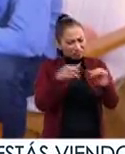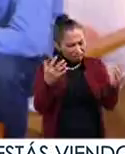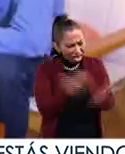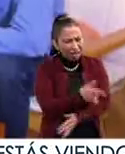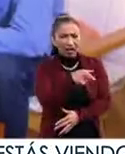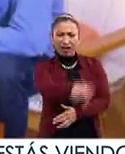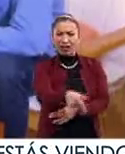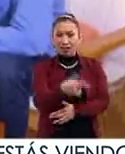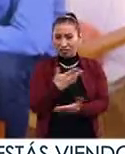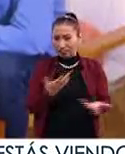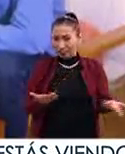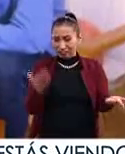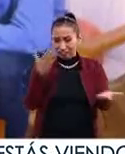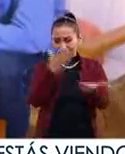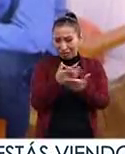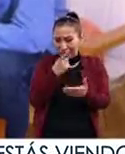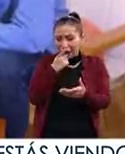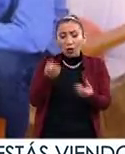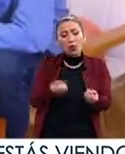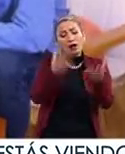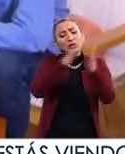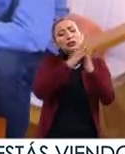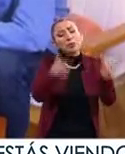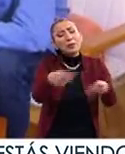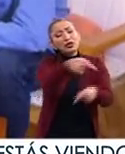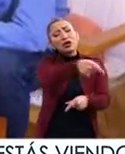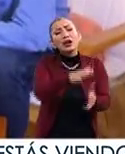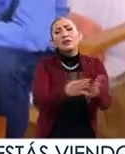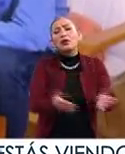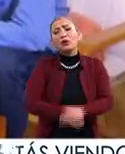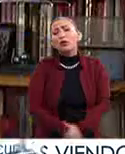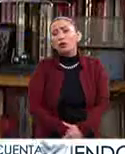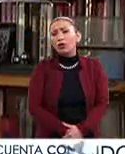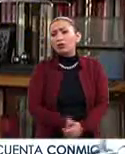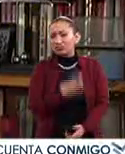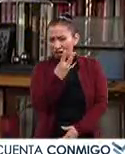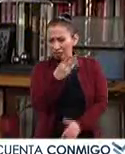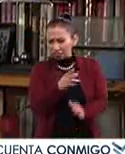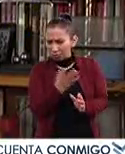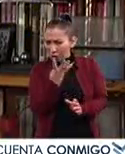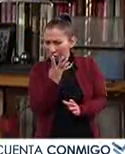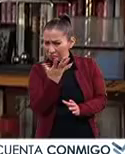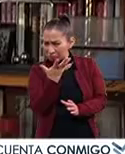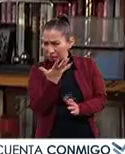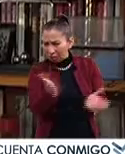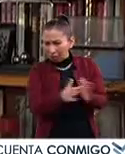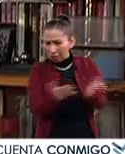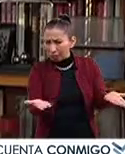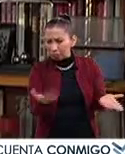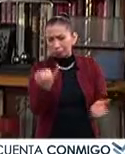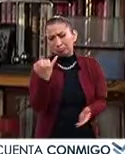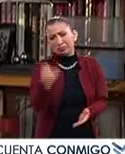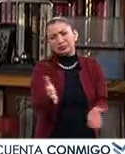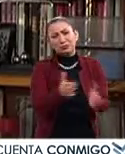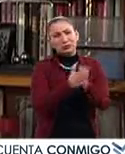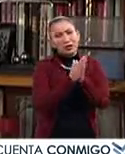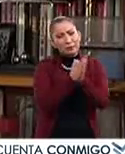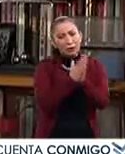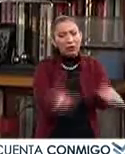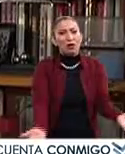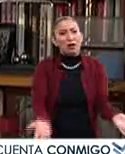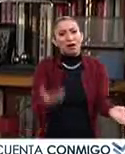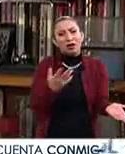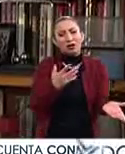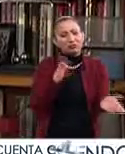en que ponga el pie ahí, voy a decir, ¿con cuántos ejemplares haces un bestseller? ¿3? ¿5? Ok. Hay